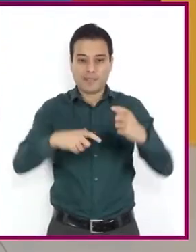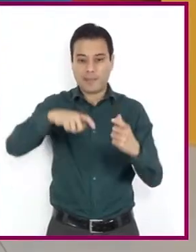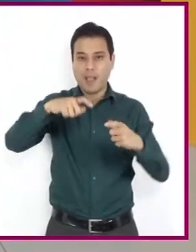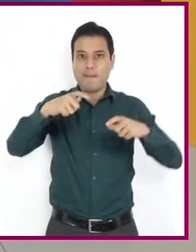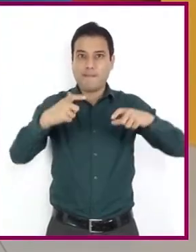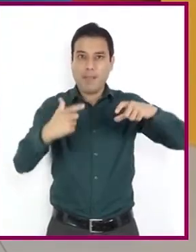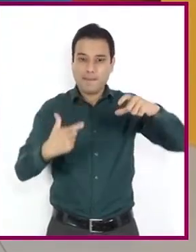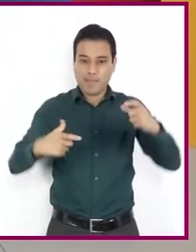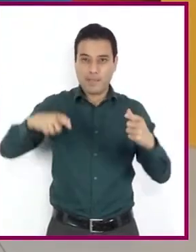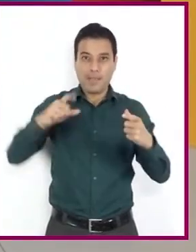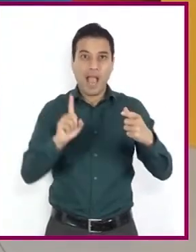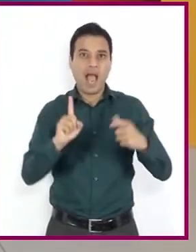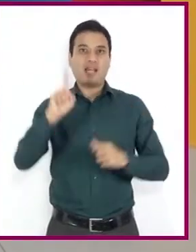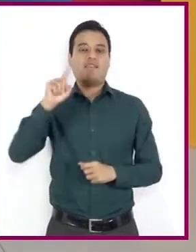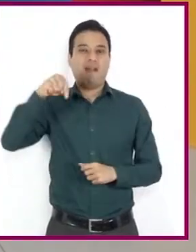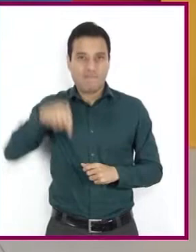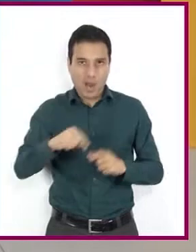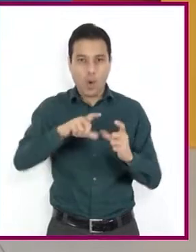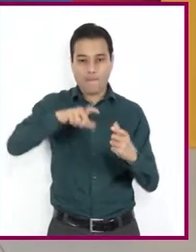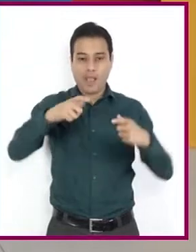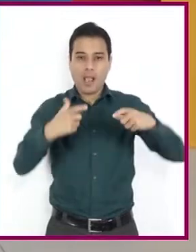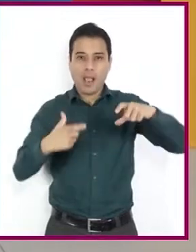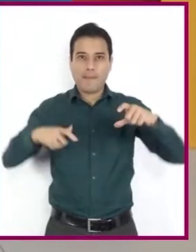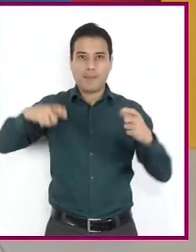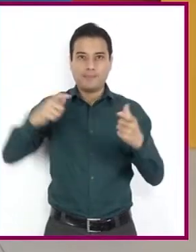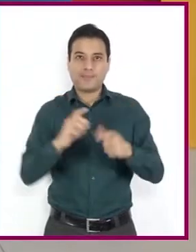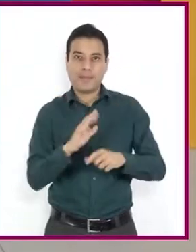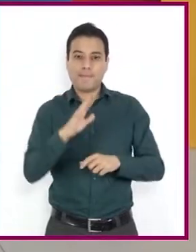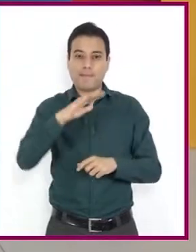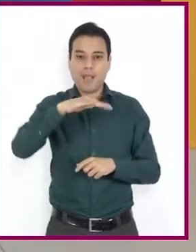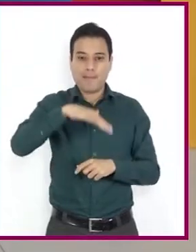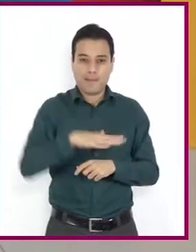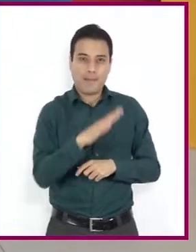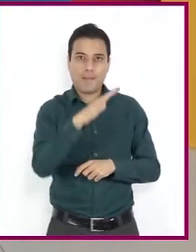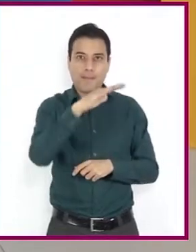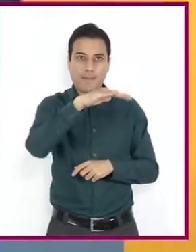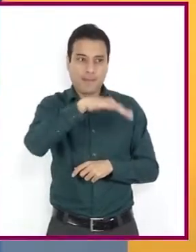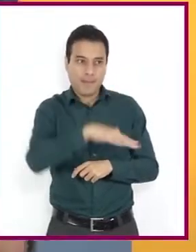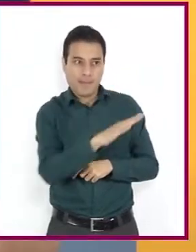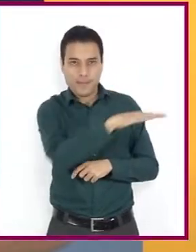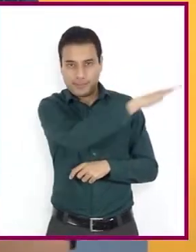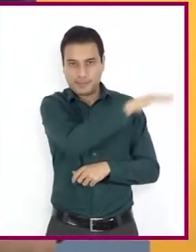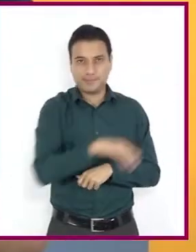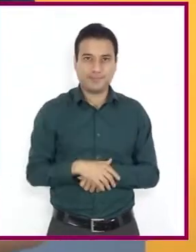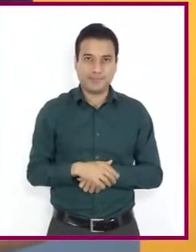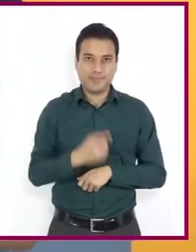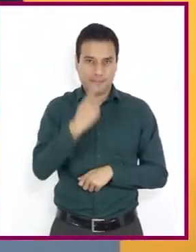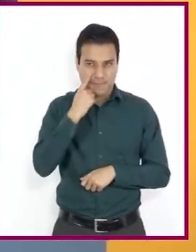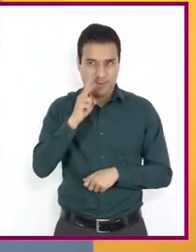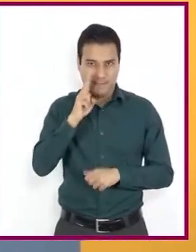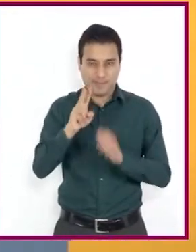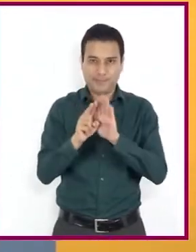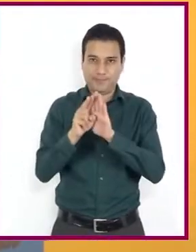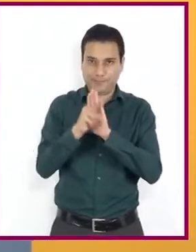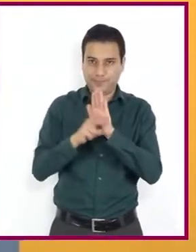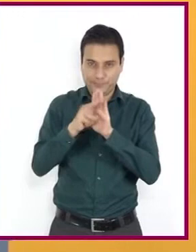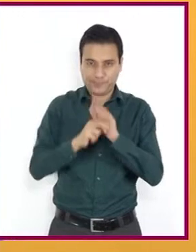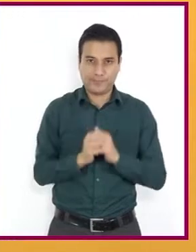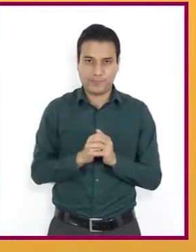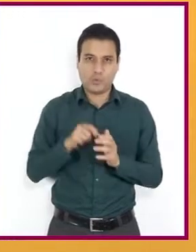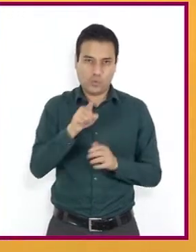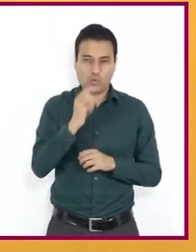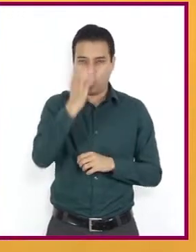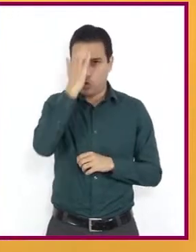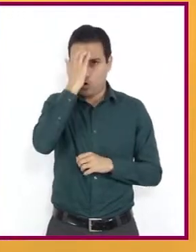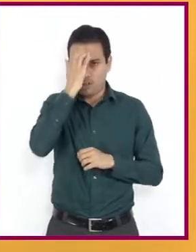hacia abajo, aunque claramente la onda va hacia adelante. Veamos el siguiente material audiovisual para conocer